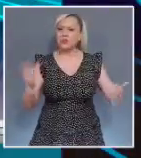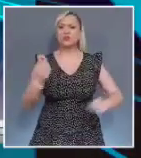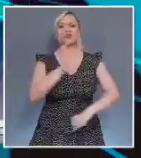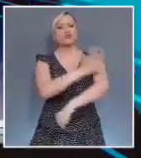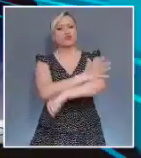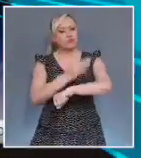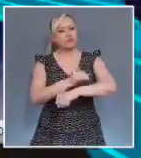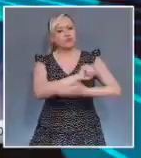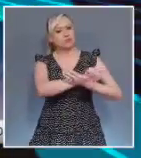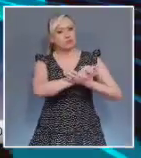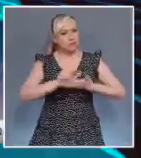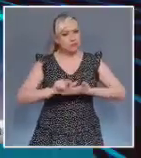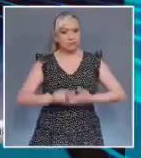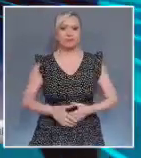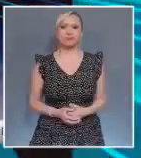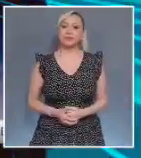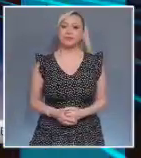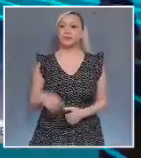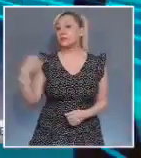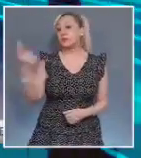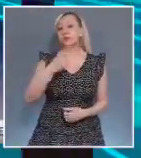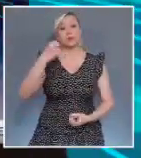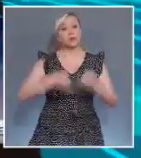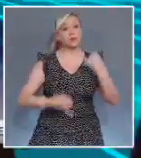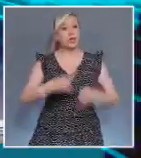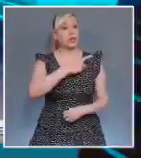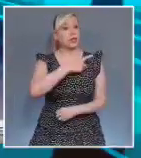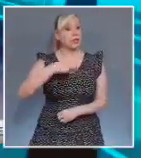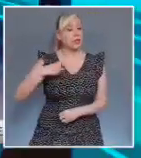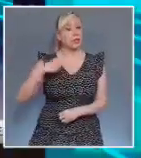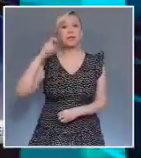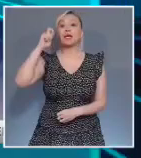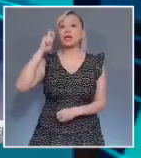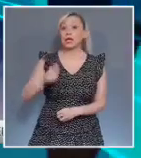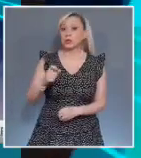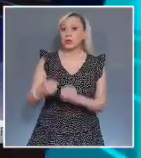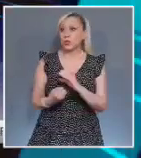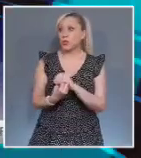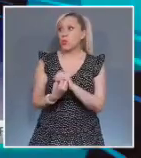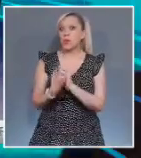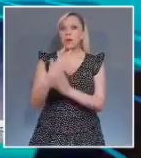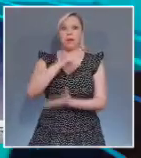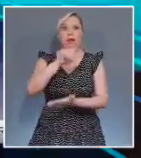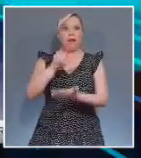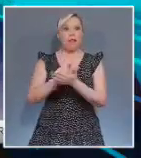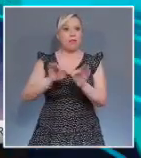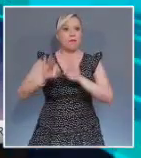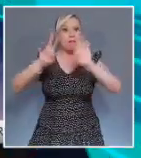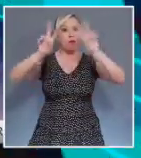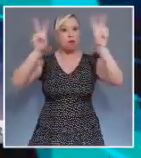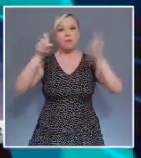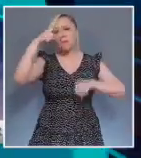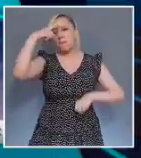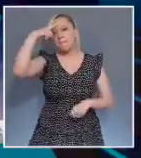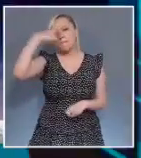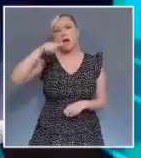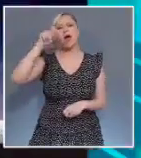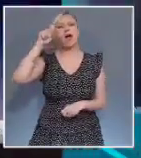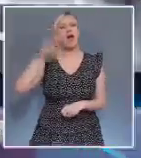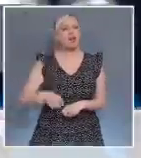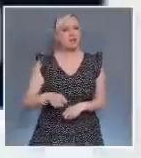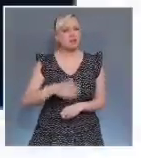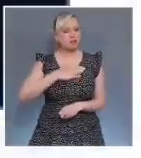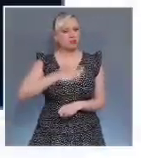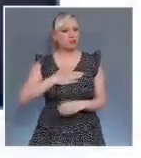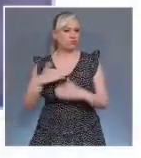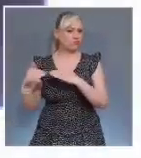Los juzgadores deben convertir al nuevo sistema de justicia laboral en un instrumento de desarrollo y justicia social.